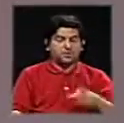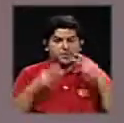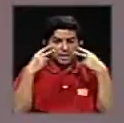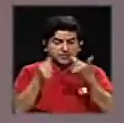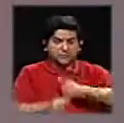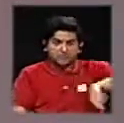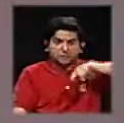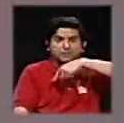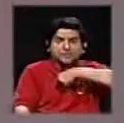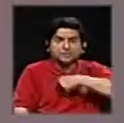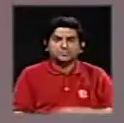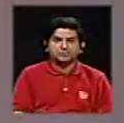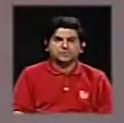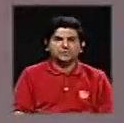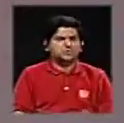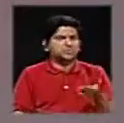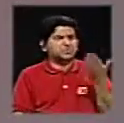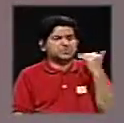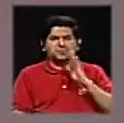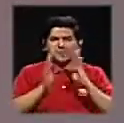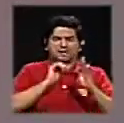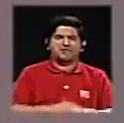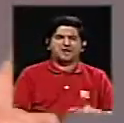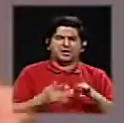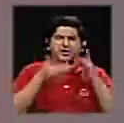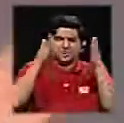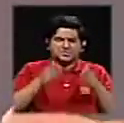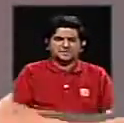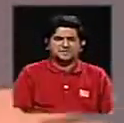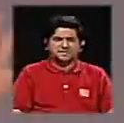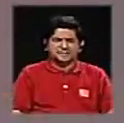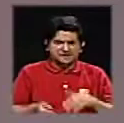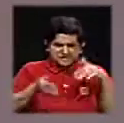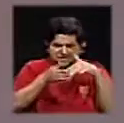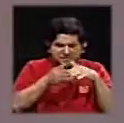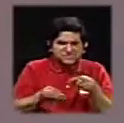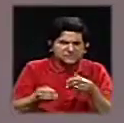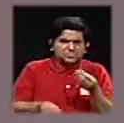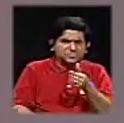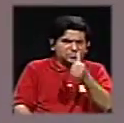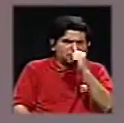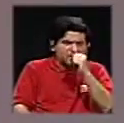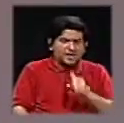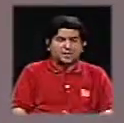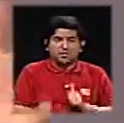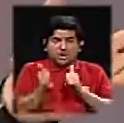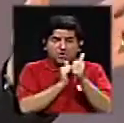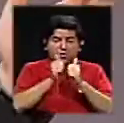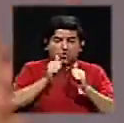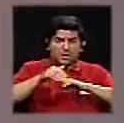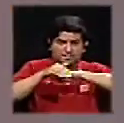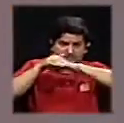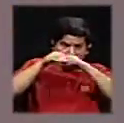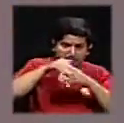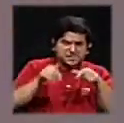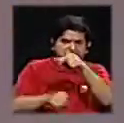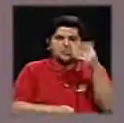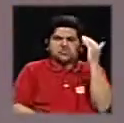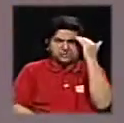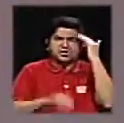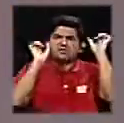inmediatamente nosotros hemos, desde mucho tiempo hemos hablado con hidrólogos que dicen que por lo menos la cantidad de agua que pasa por una alcantarilla o un río se puede